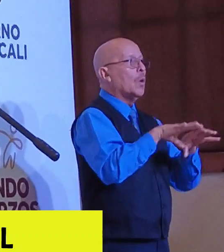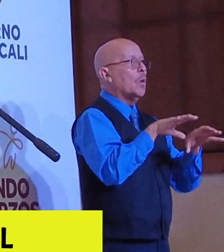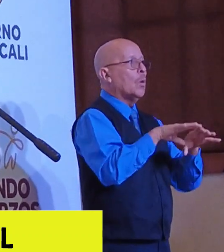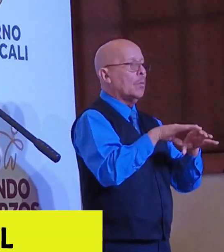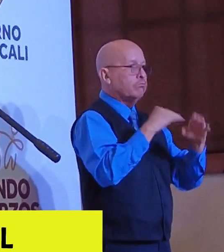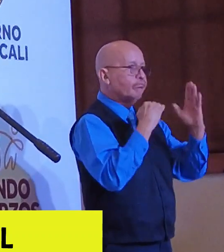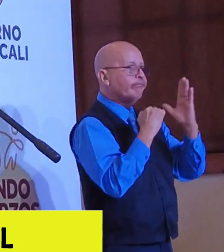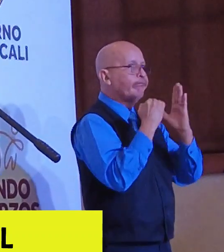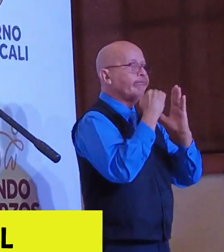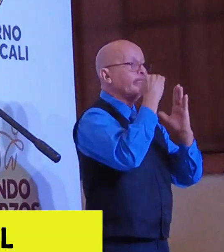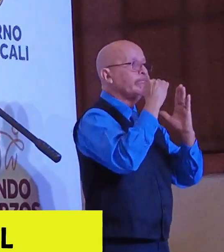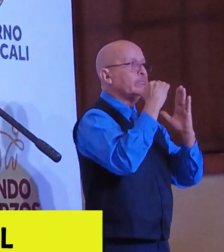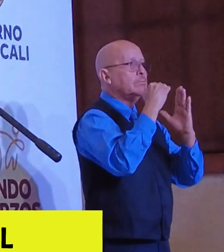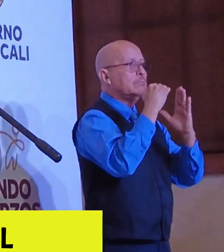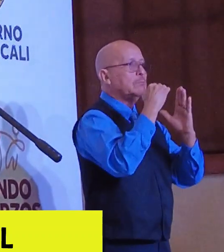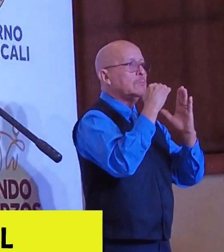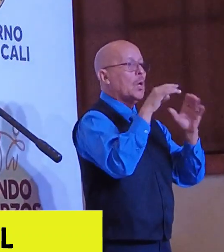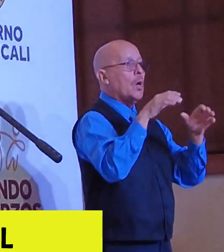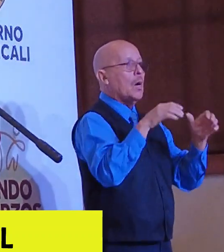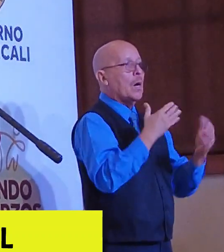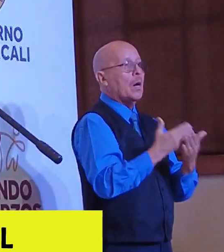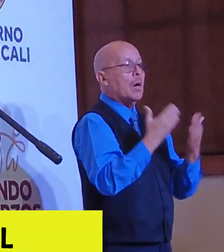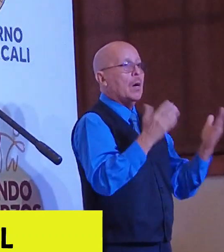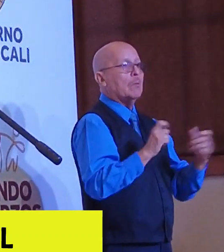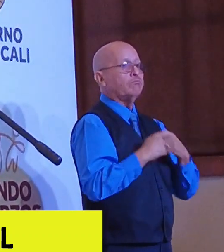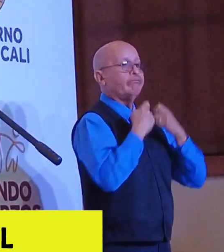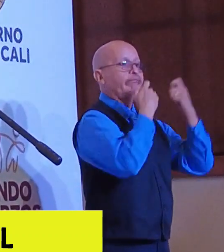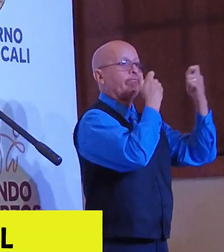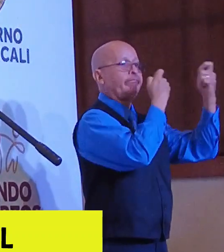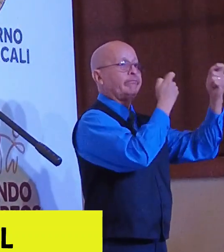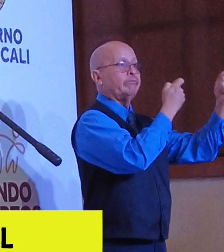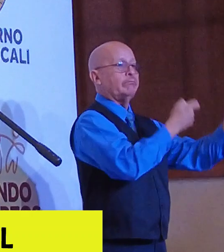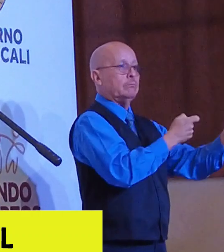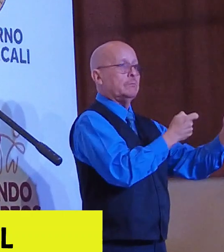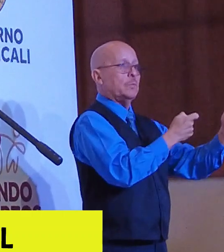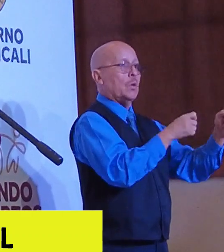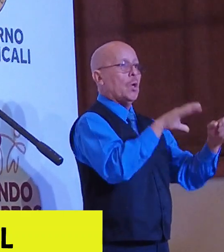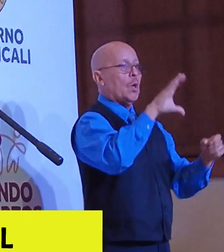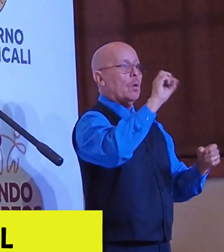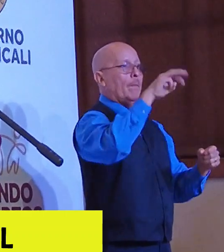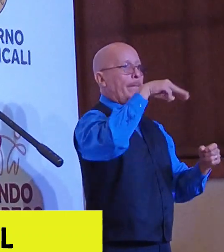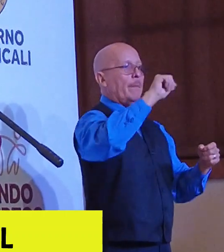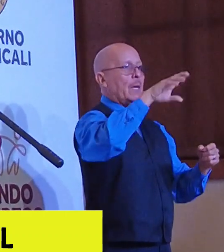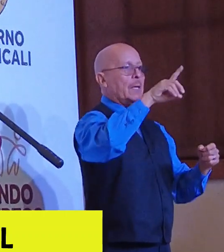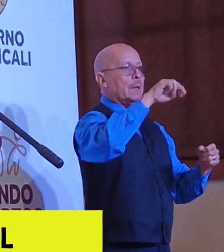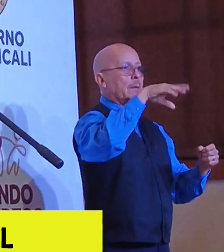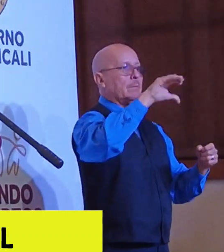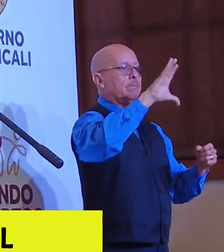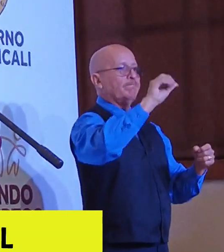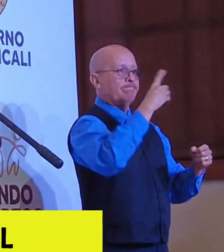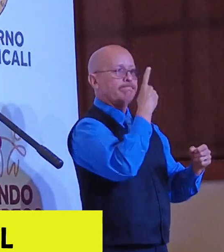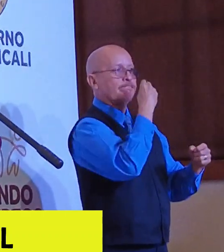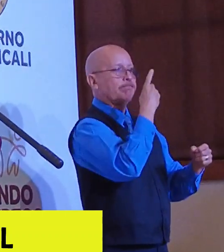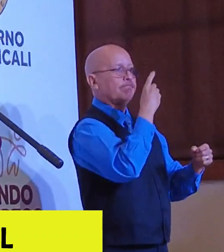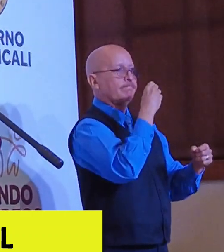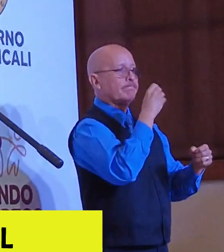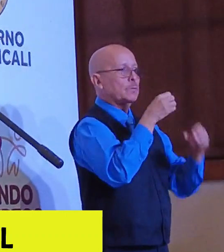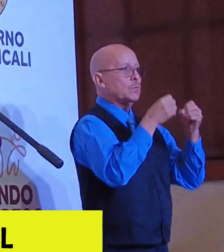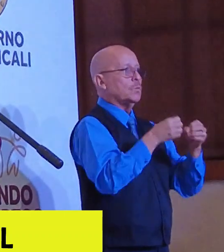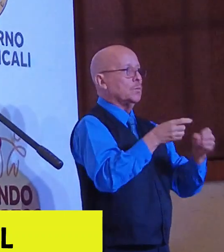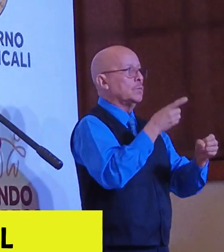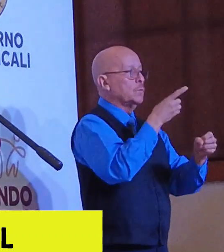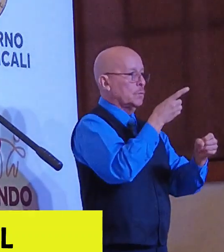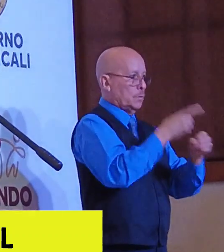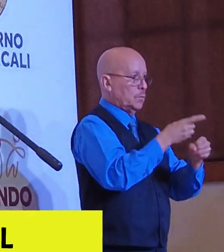inteligencia. Hoy asumirá el cargo de comandancia del área de tránsito de la Dirección de Seguridad Pública Municipal.